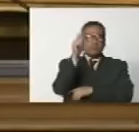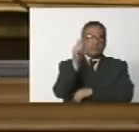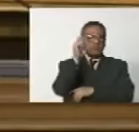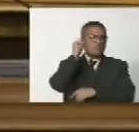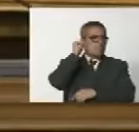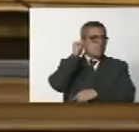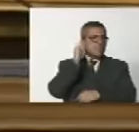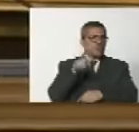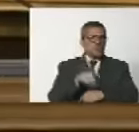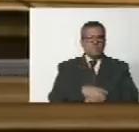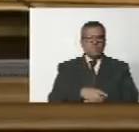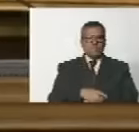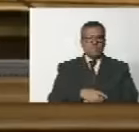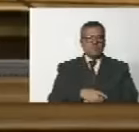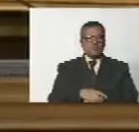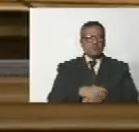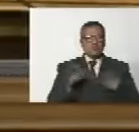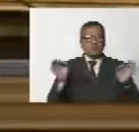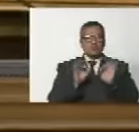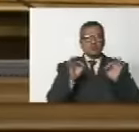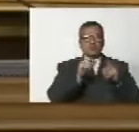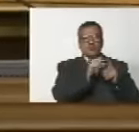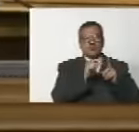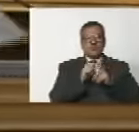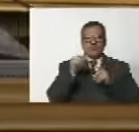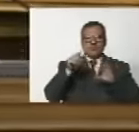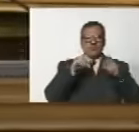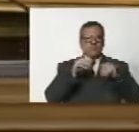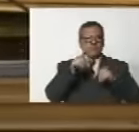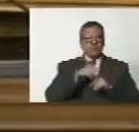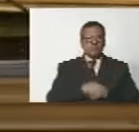diputada. No hay más nadie anotado en el derecho de palabra.